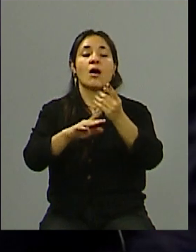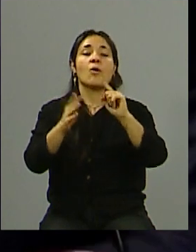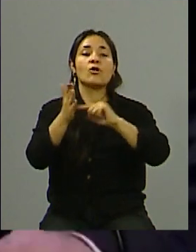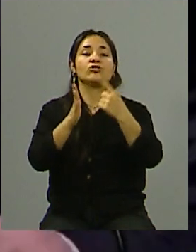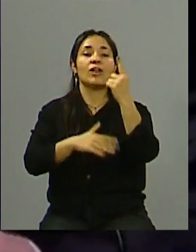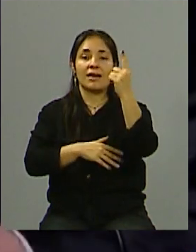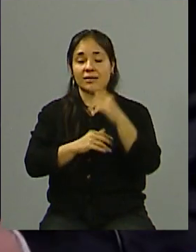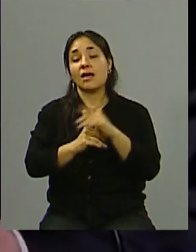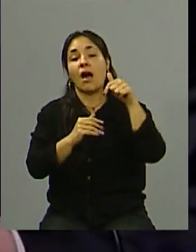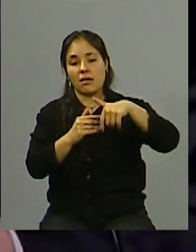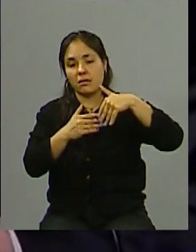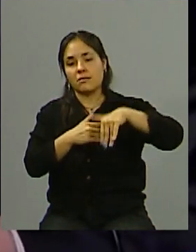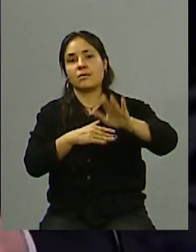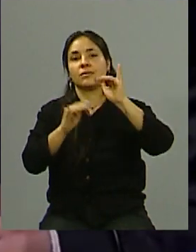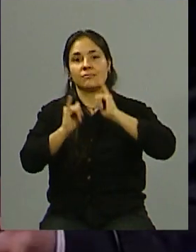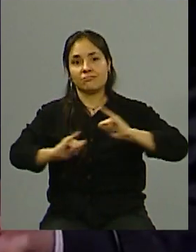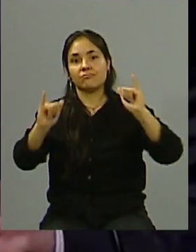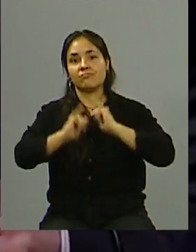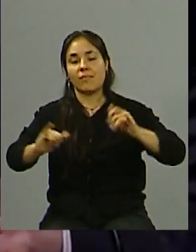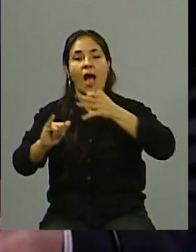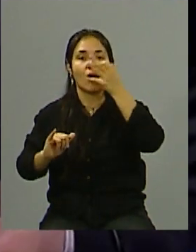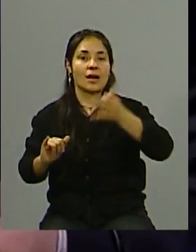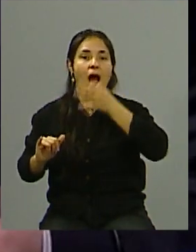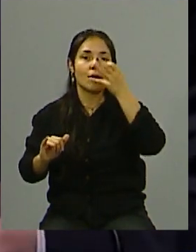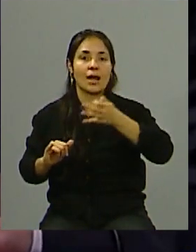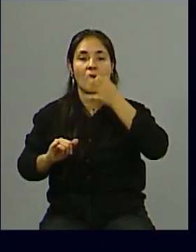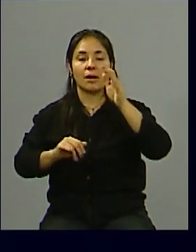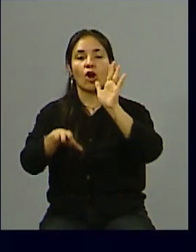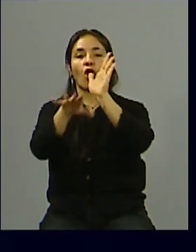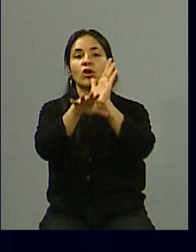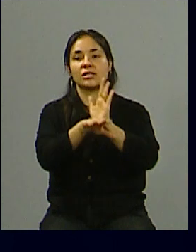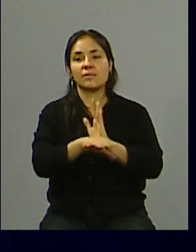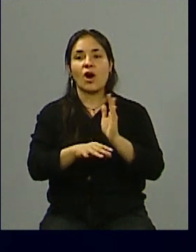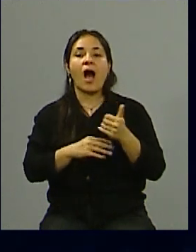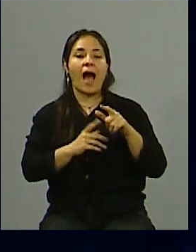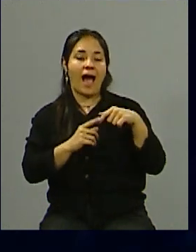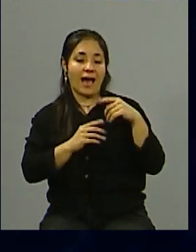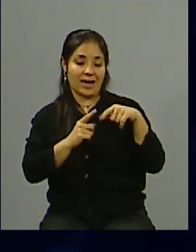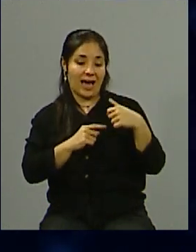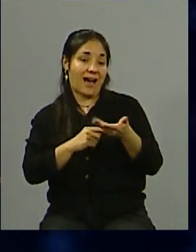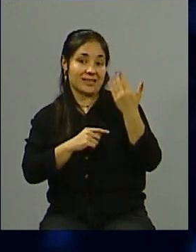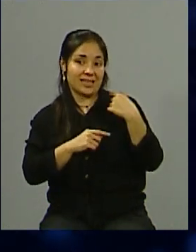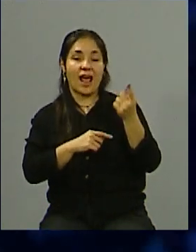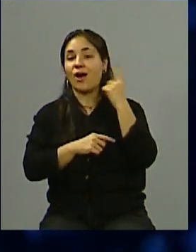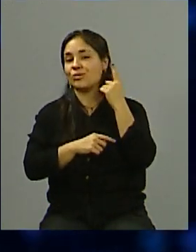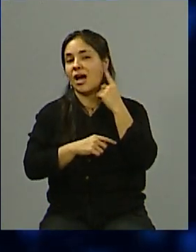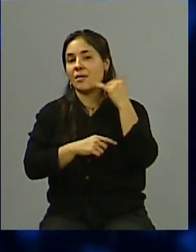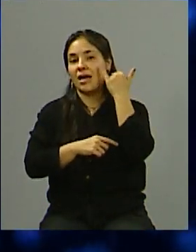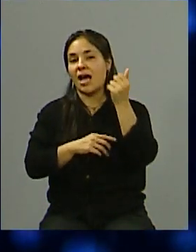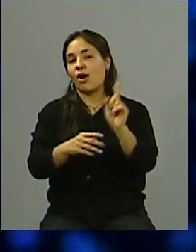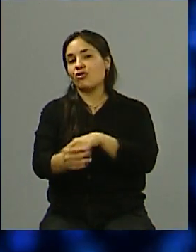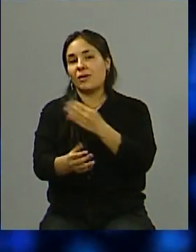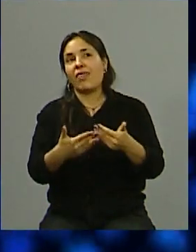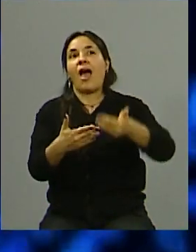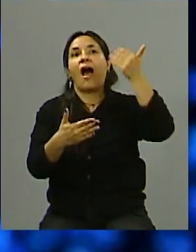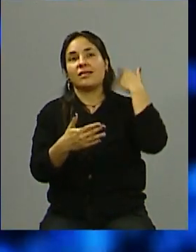Aires, y desde ahí empieza a hacer una construcción narrativa respecto de los conceptos que ayer pudo vertir, que nosotros ya estamos acostumbrados